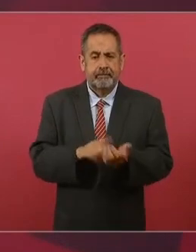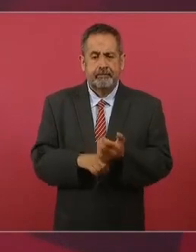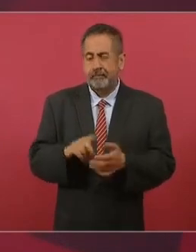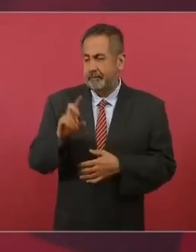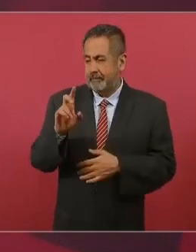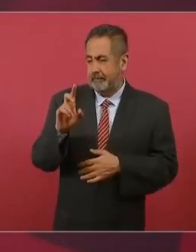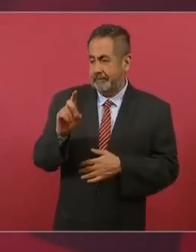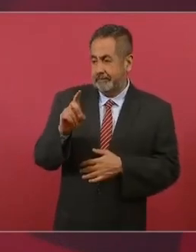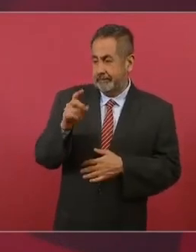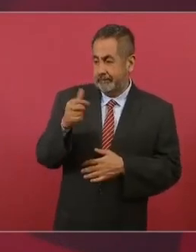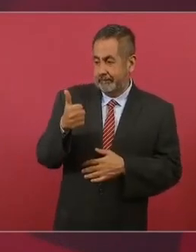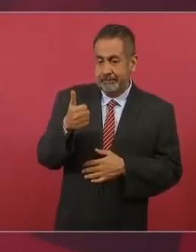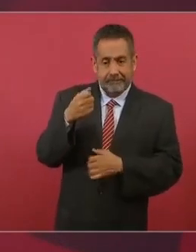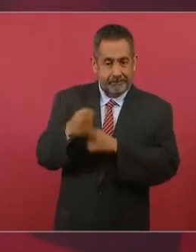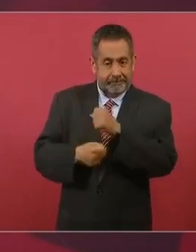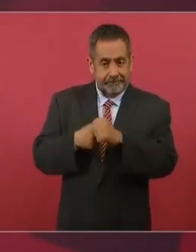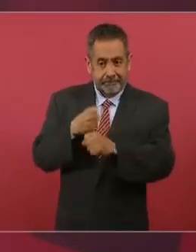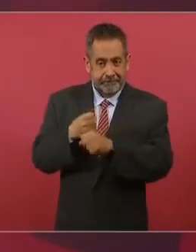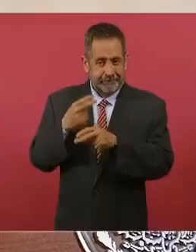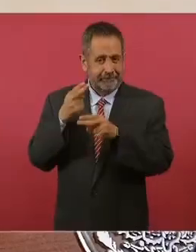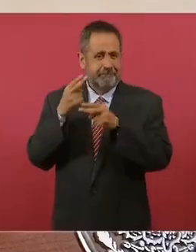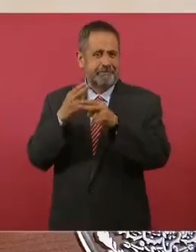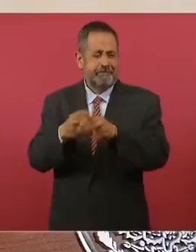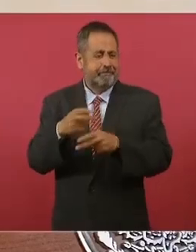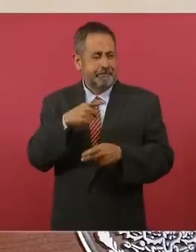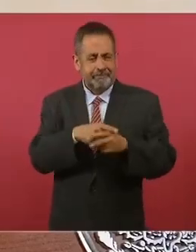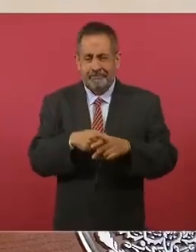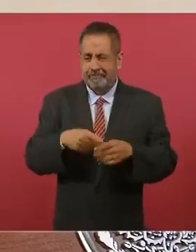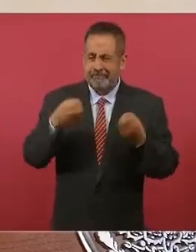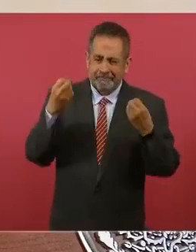36 años, afectó muchísimo.